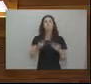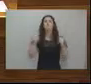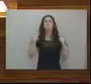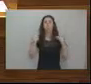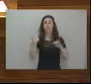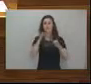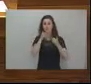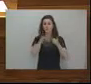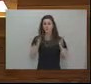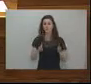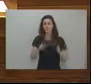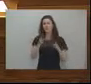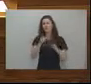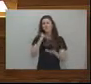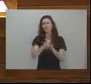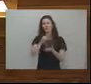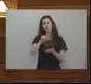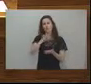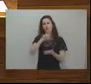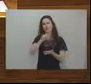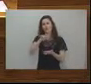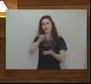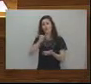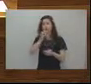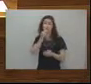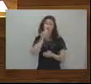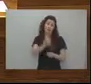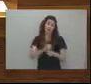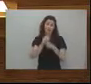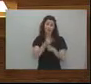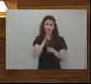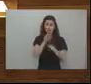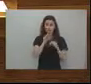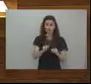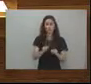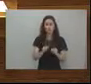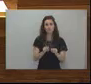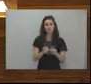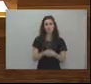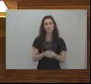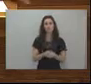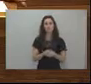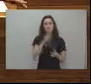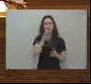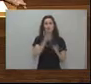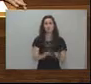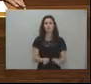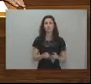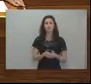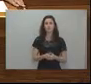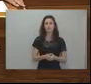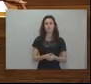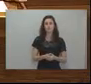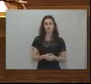banco como el Liberbank, Cajastur, donde estaba poblado el Consejo de Administración de cargos políticos. Algún día hablaremos también de Liberbank y Cajastur.